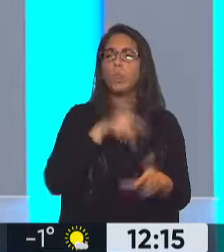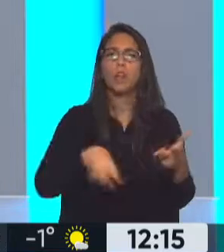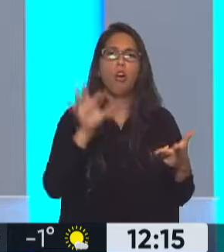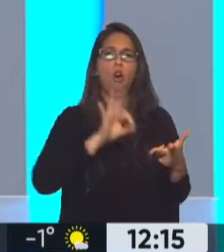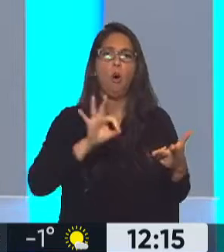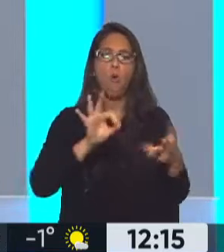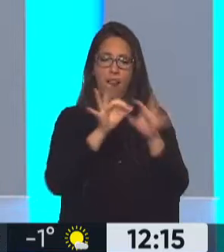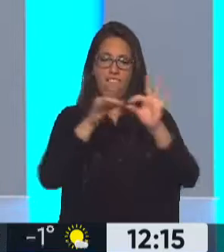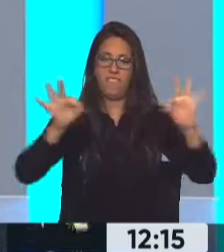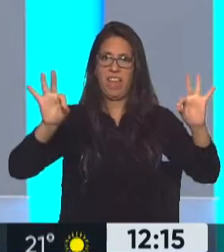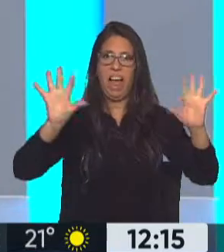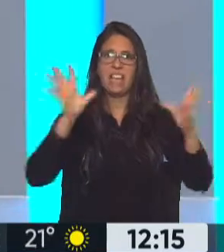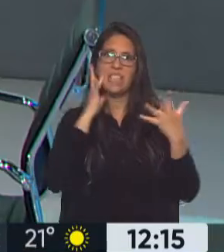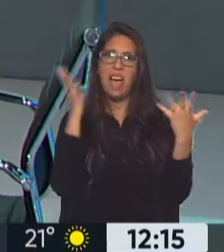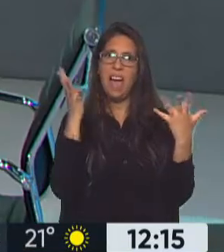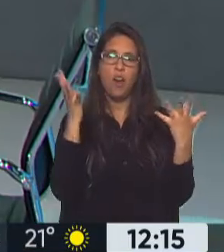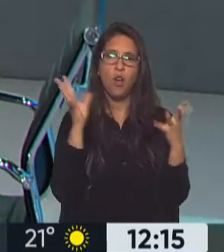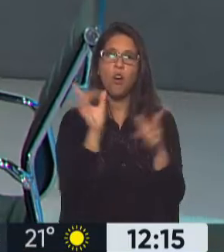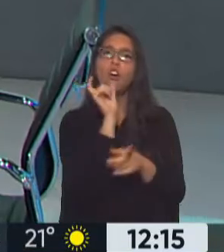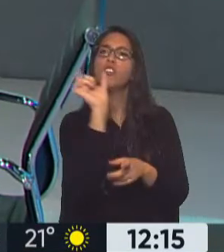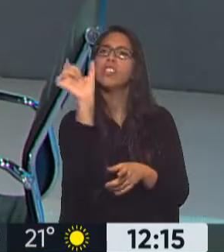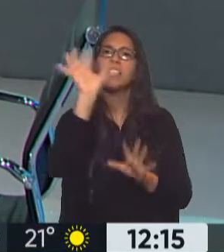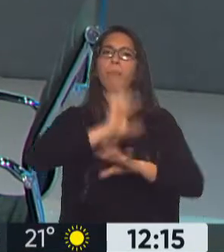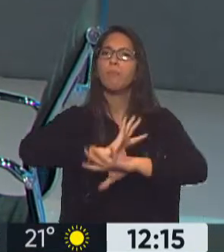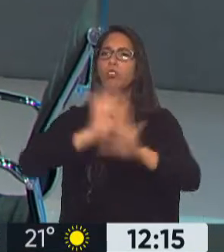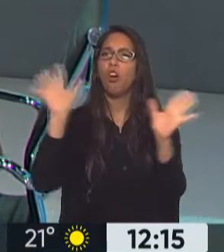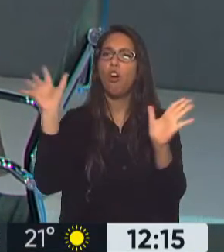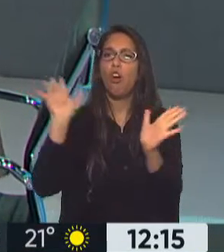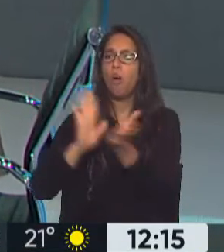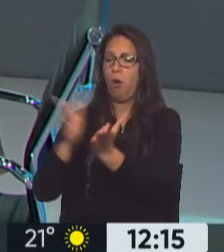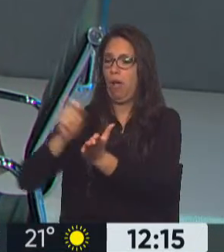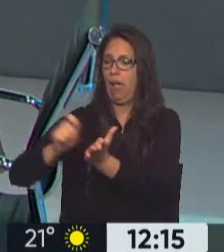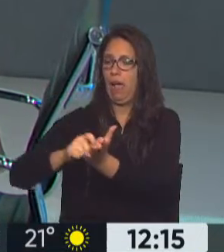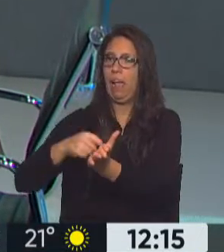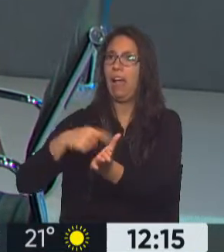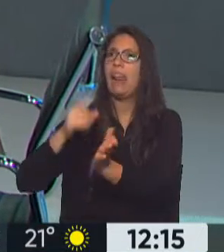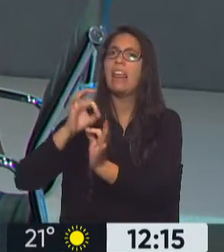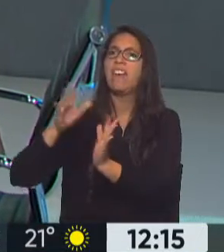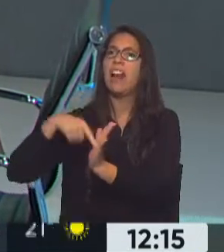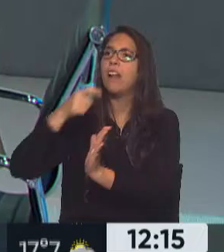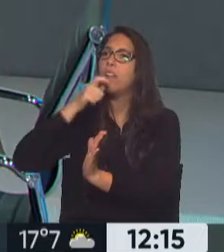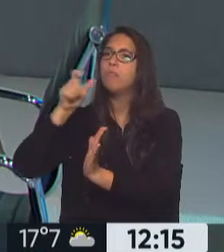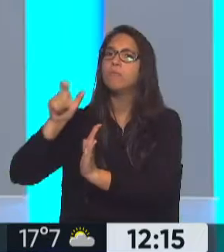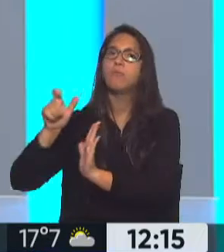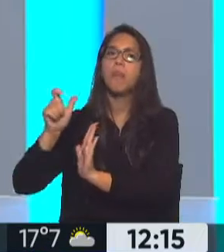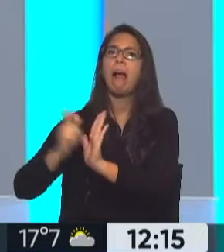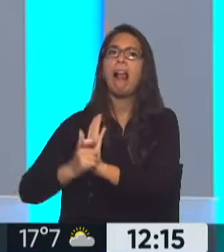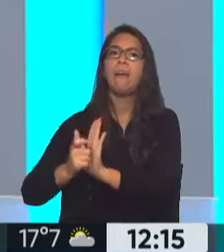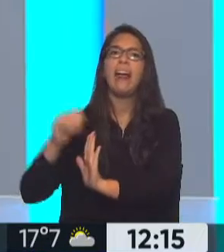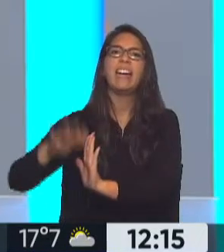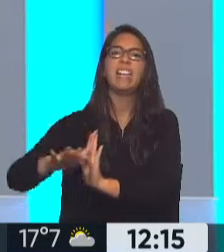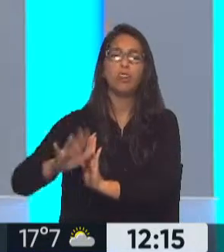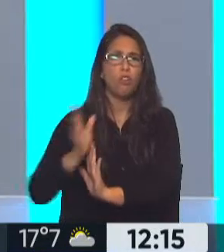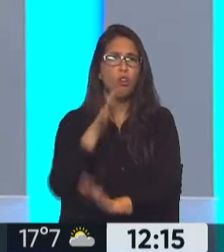un concepto que están escritos en un libro de un autor liberal. Son sujetos de derecho. Son sujetos de